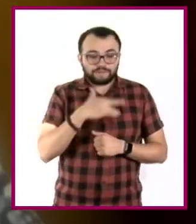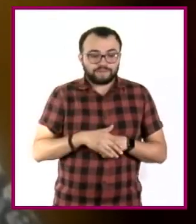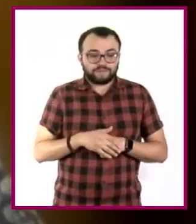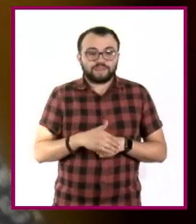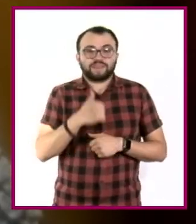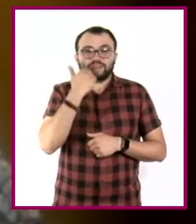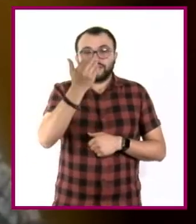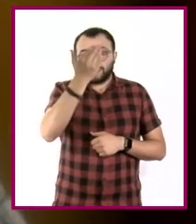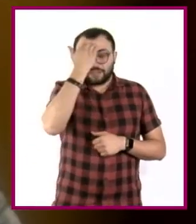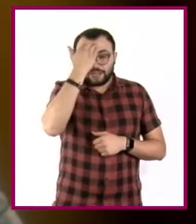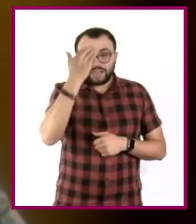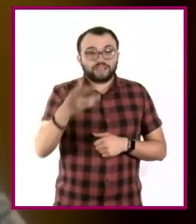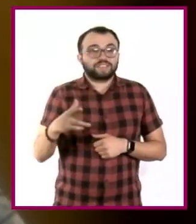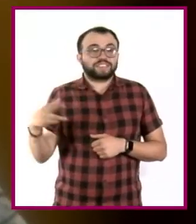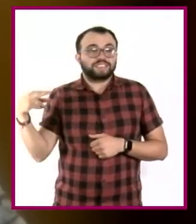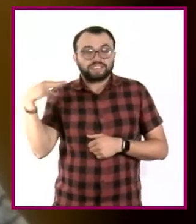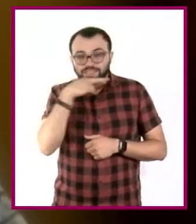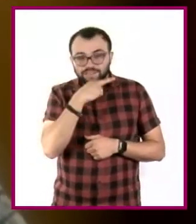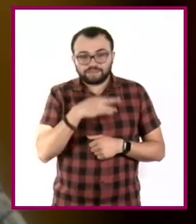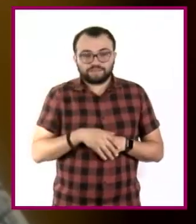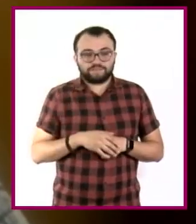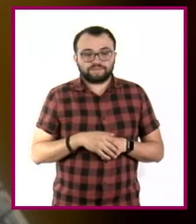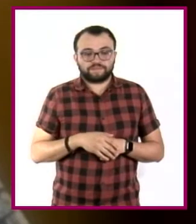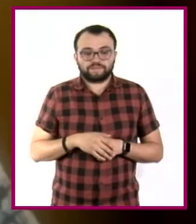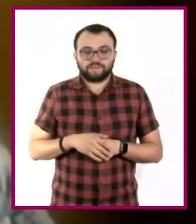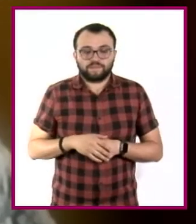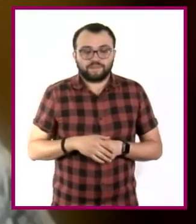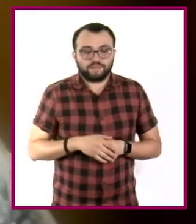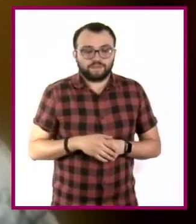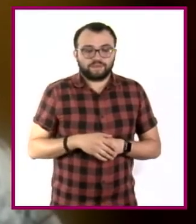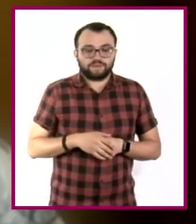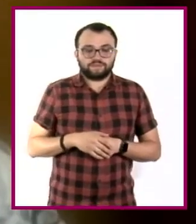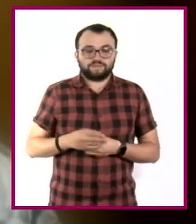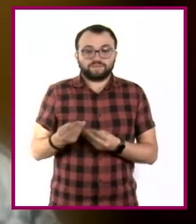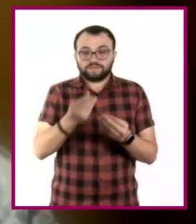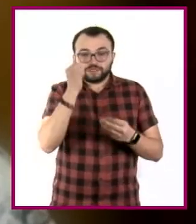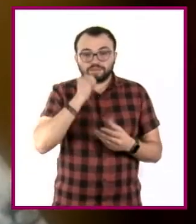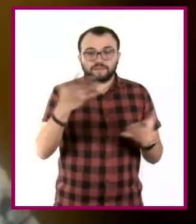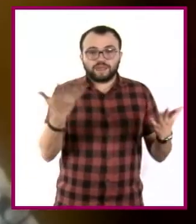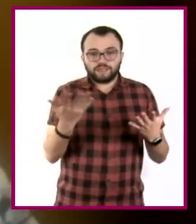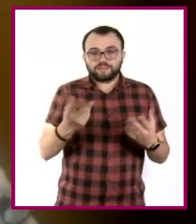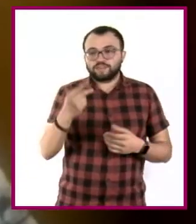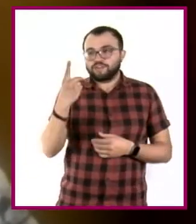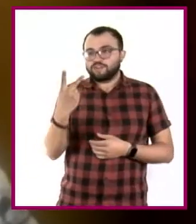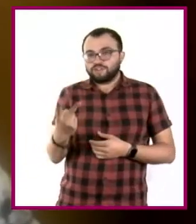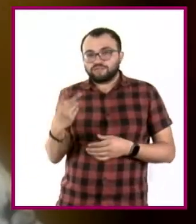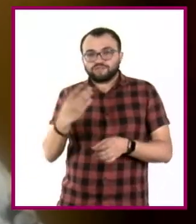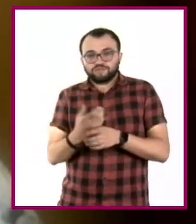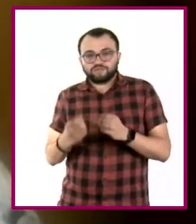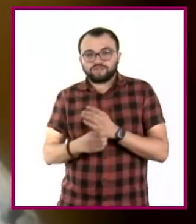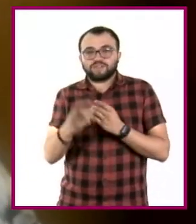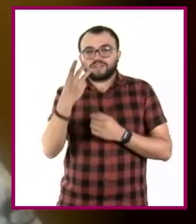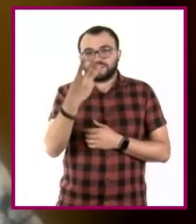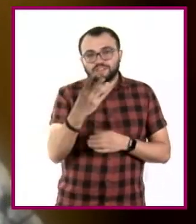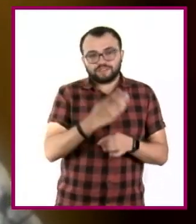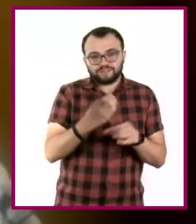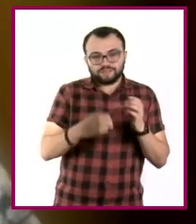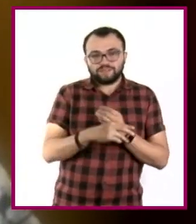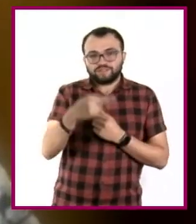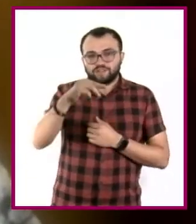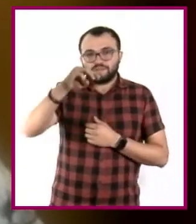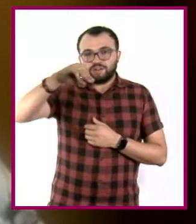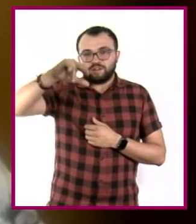el conocimiento rápido, en muchas ocasiones hacen 2, 3 cosas a la vez, esto que le llaman multitask.